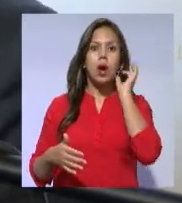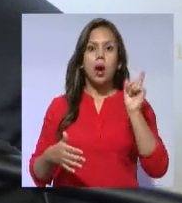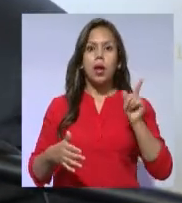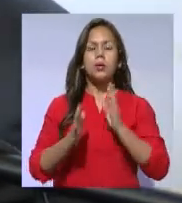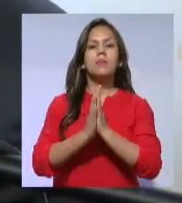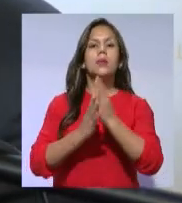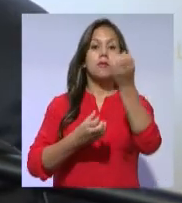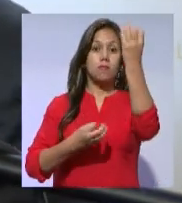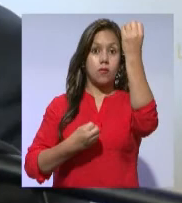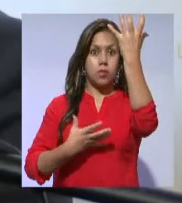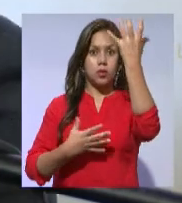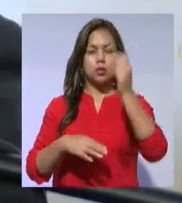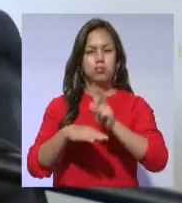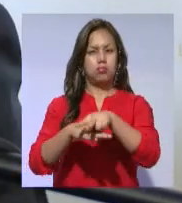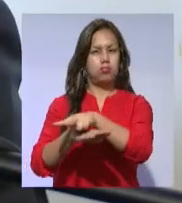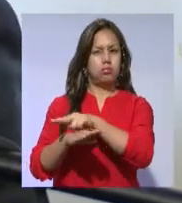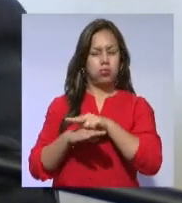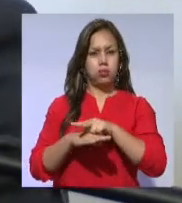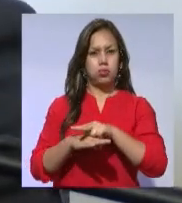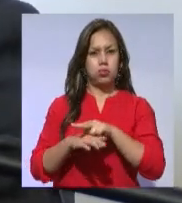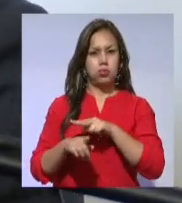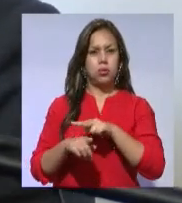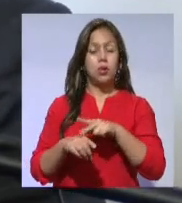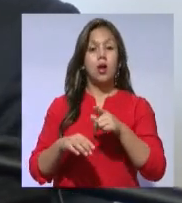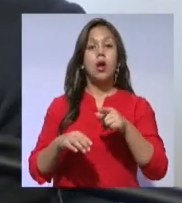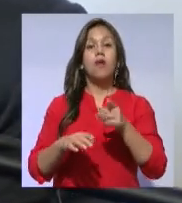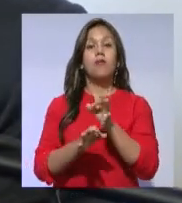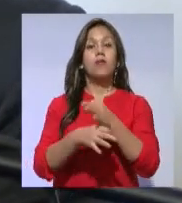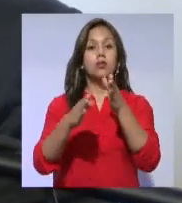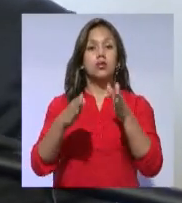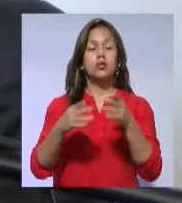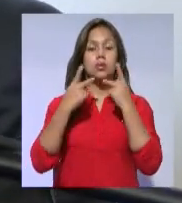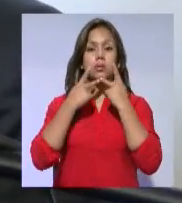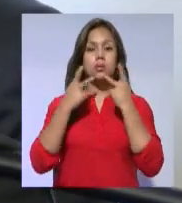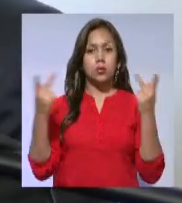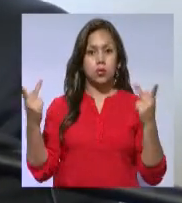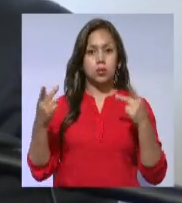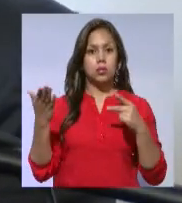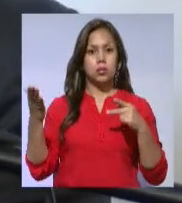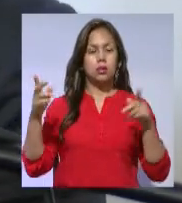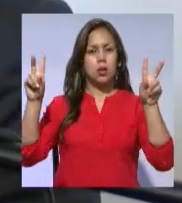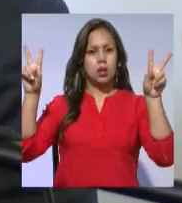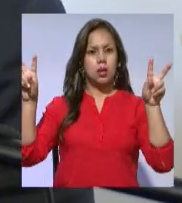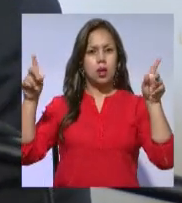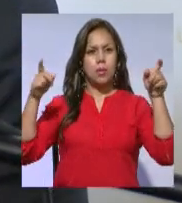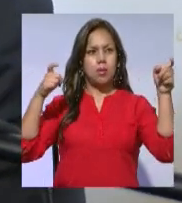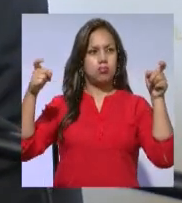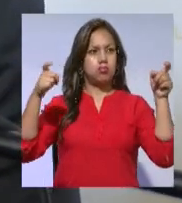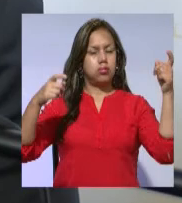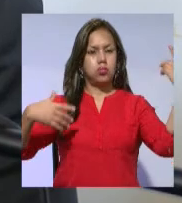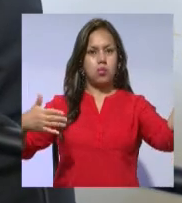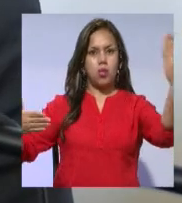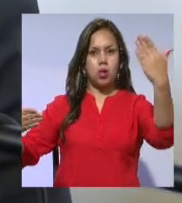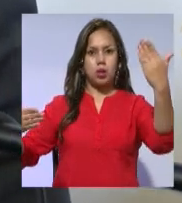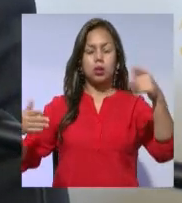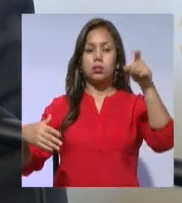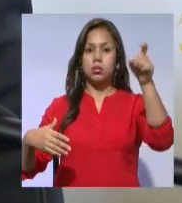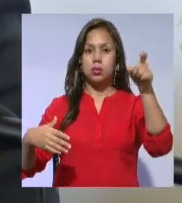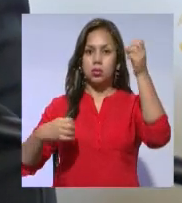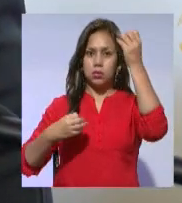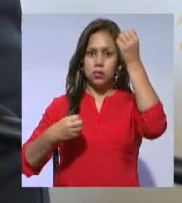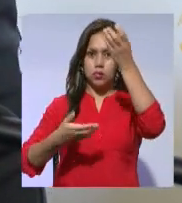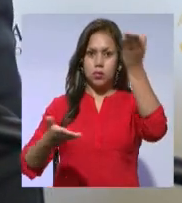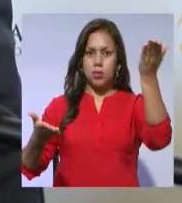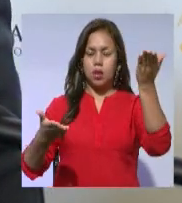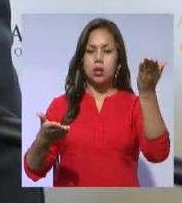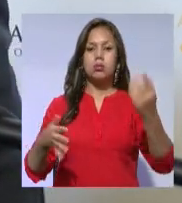para fiscalización a funcionarios públicos sujetos al control político deberán informar el